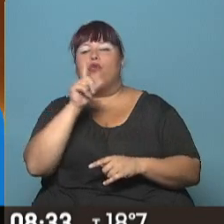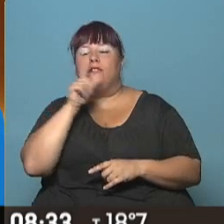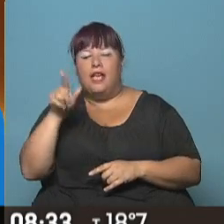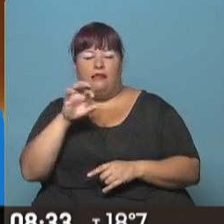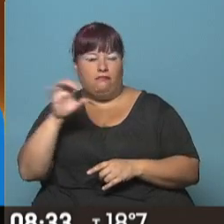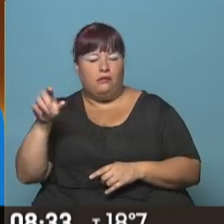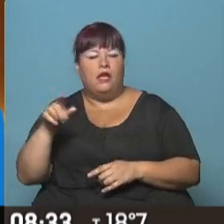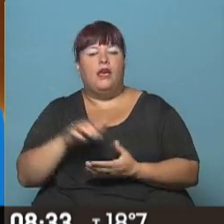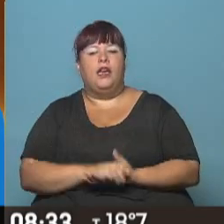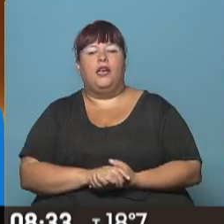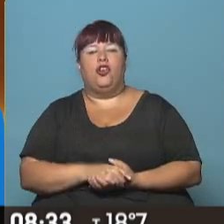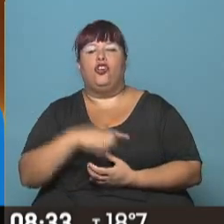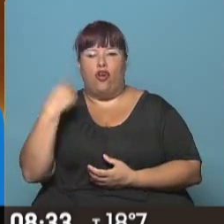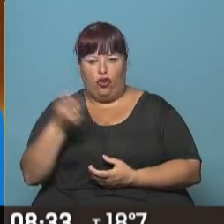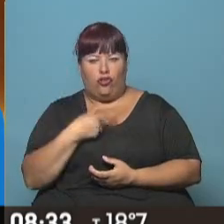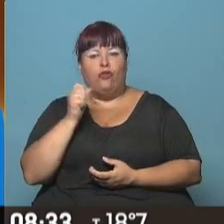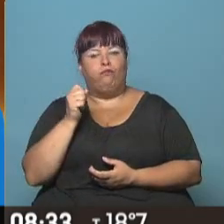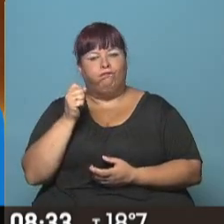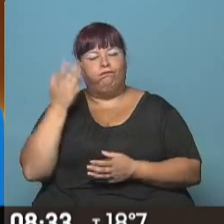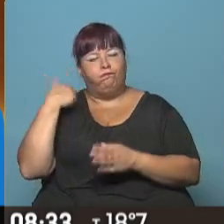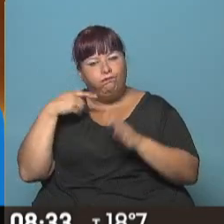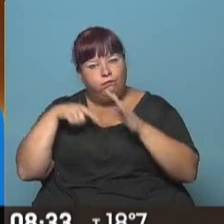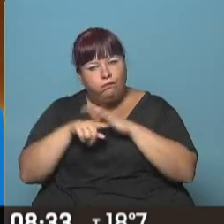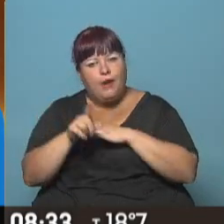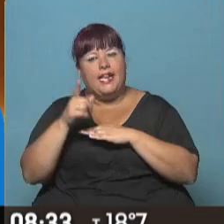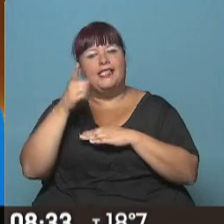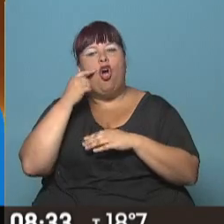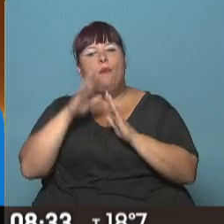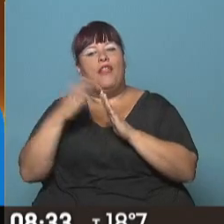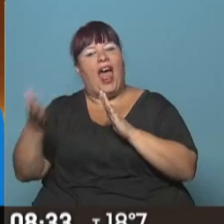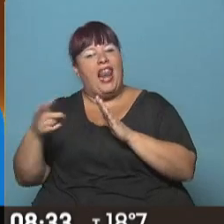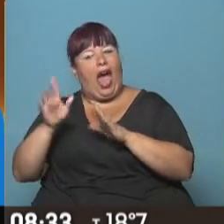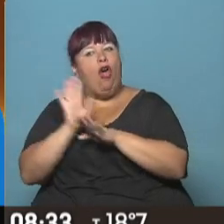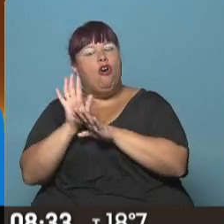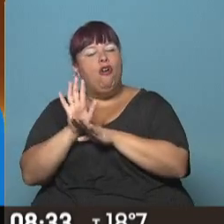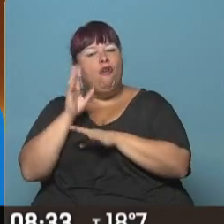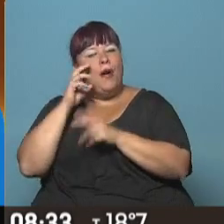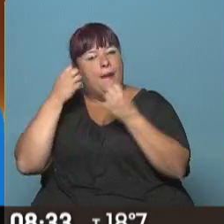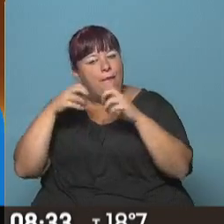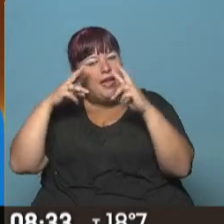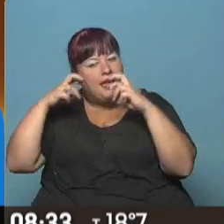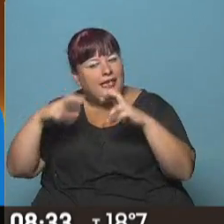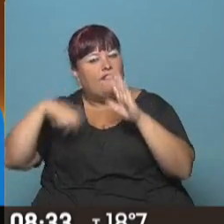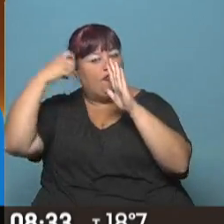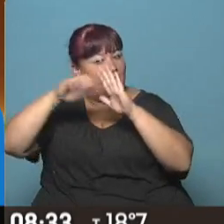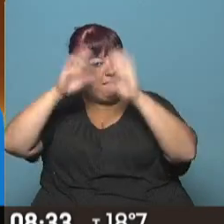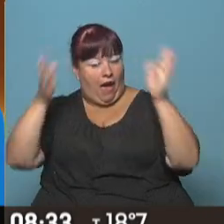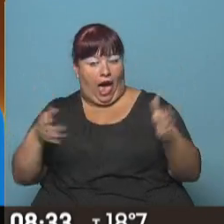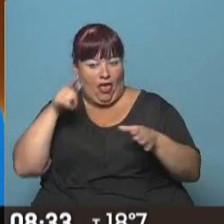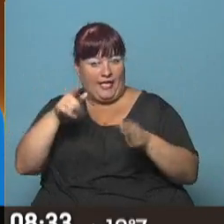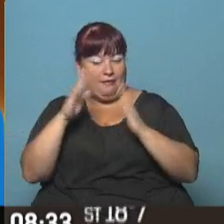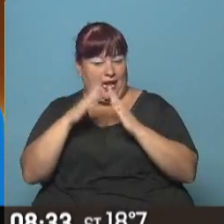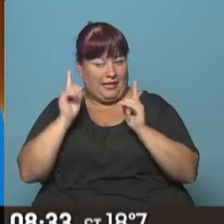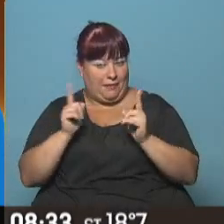Corbusier. Nosotros ya habíamos abordado en El Hombre de al lado, se filmó prácticamente en